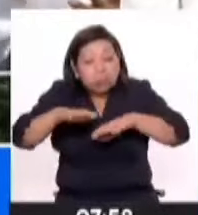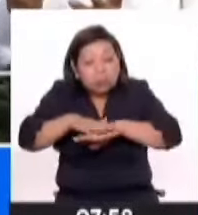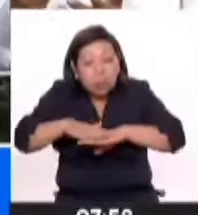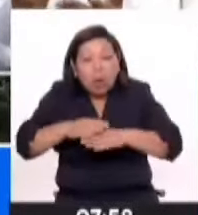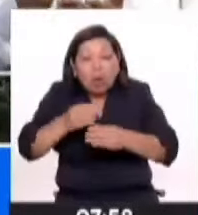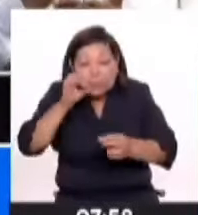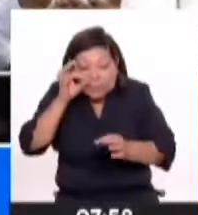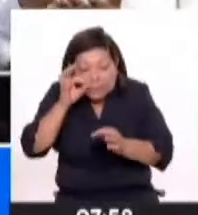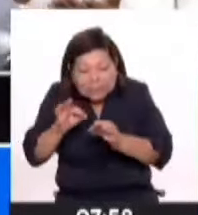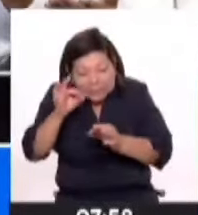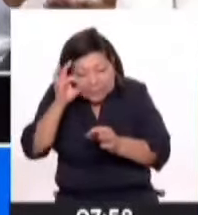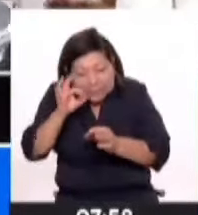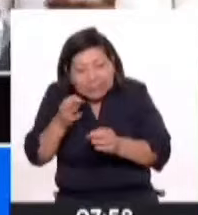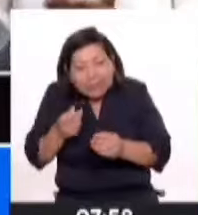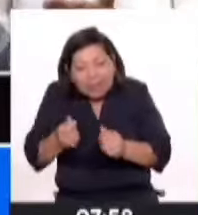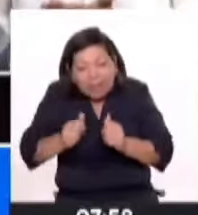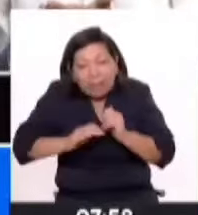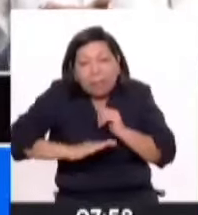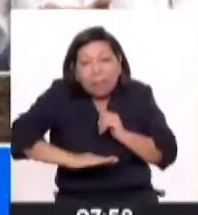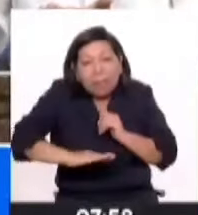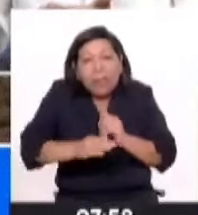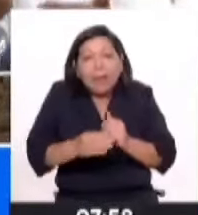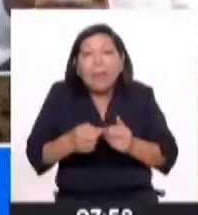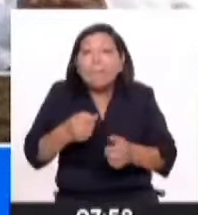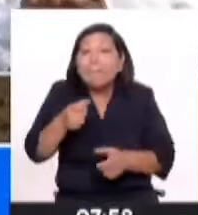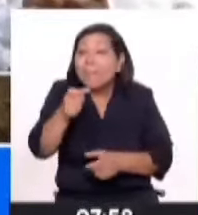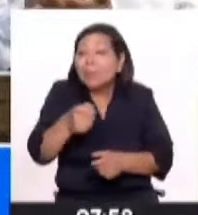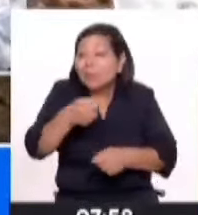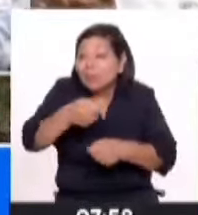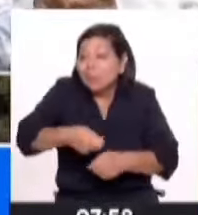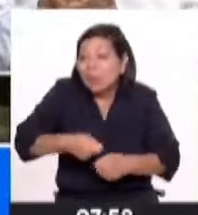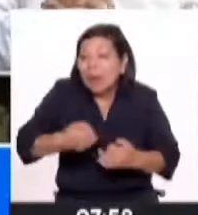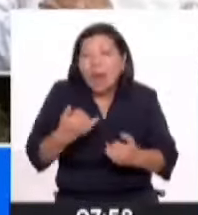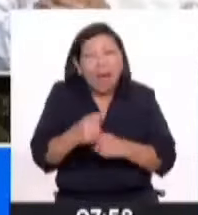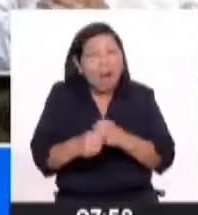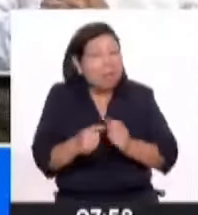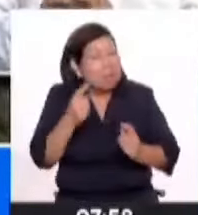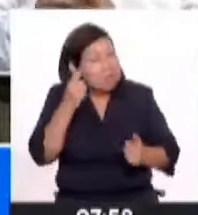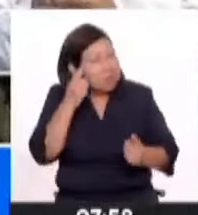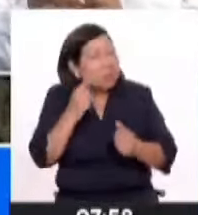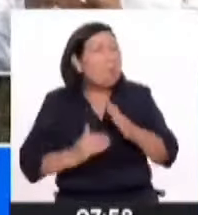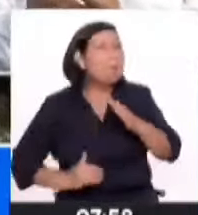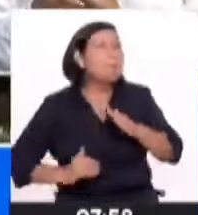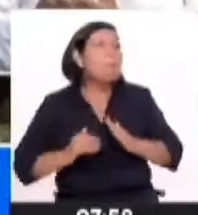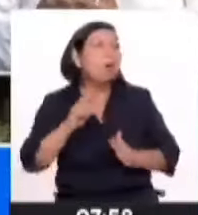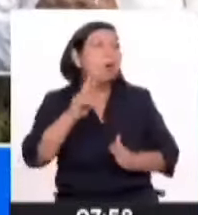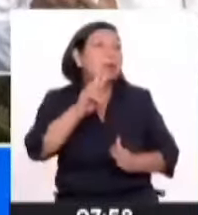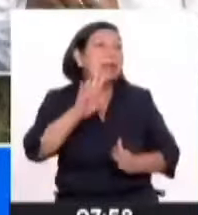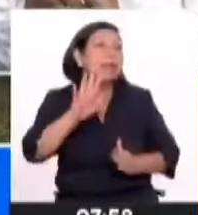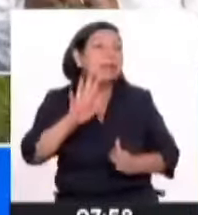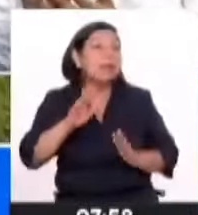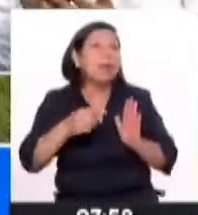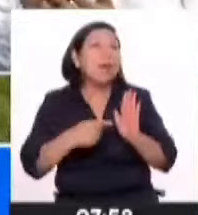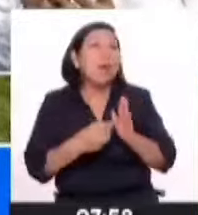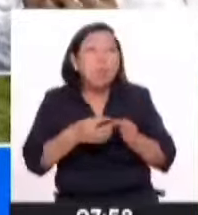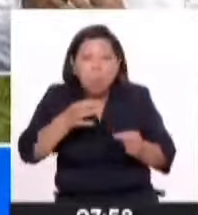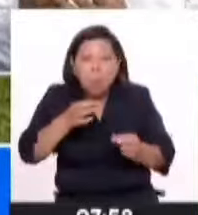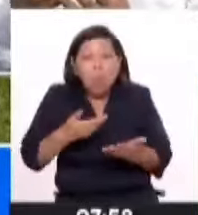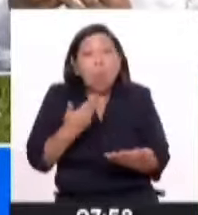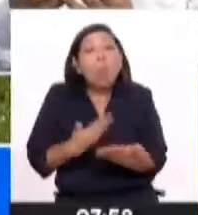muestras analizadas en beneficio de más de 20.000 productores. Y este año tenemos una meta de superar los 35.000 muestras